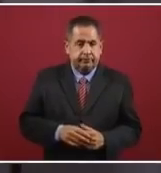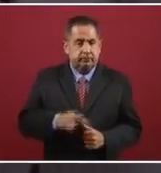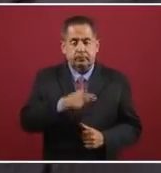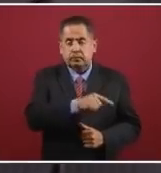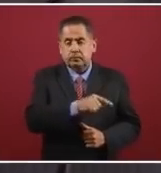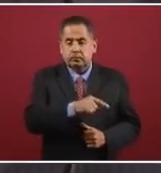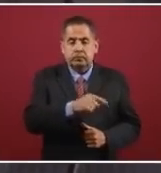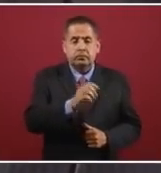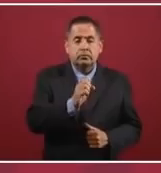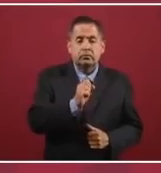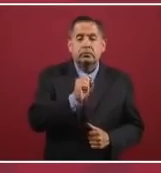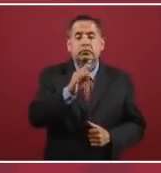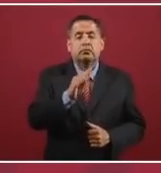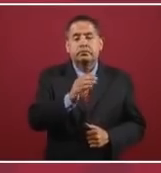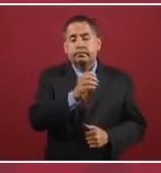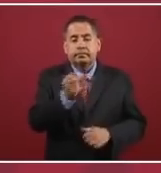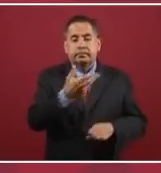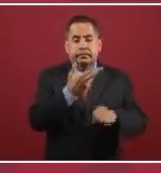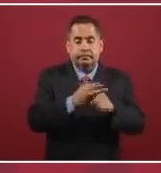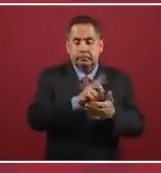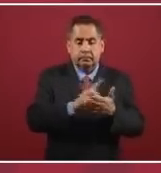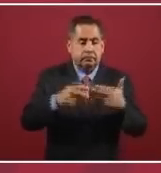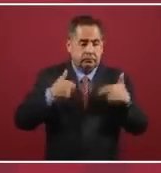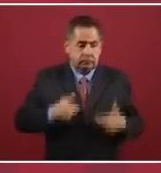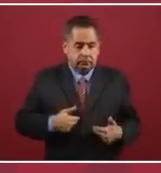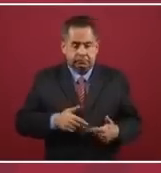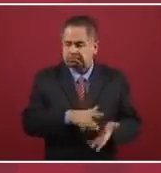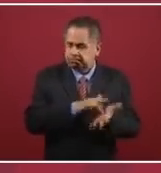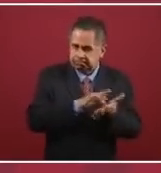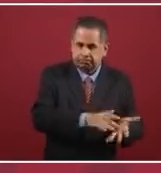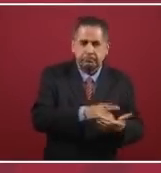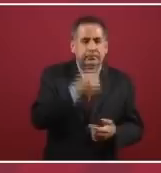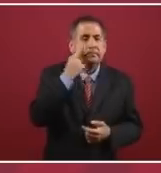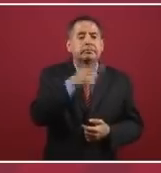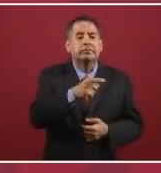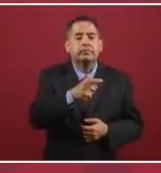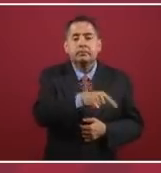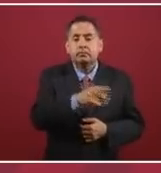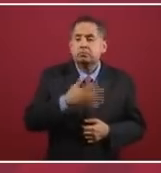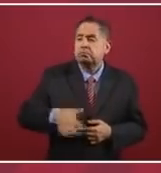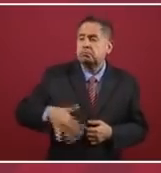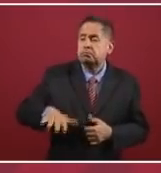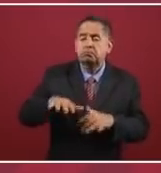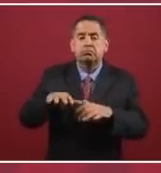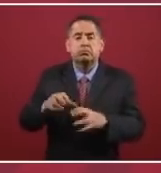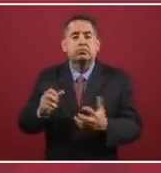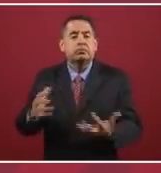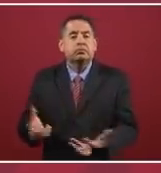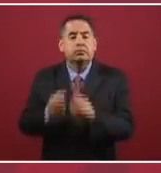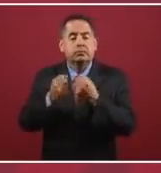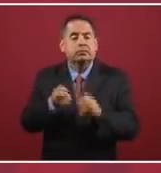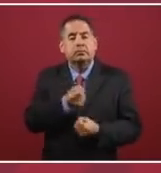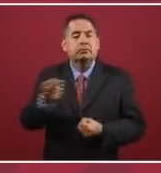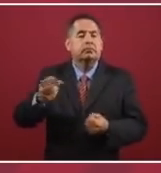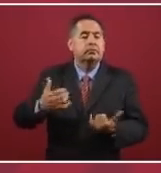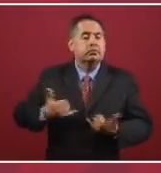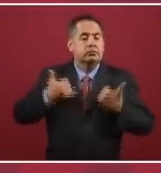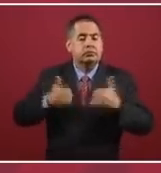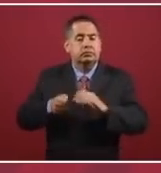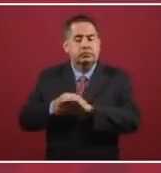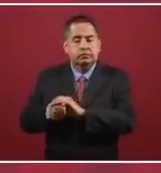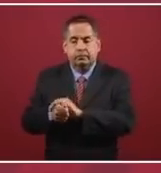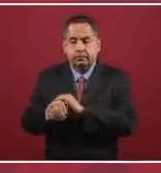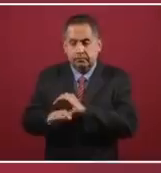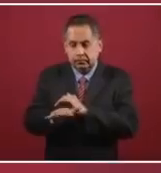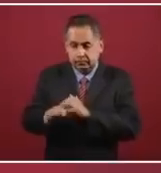Subsecretaría de Derechos Humanos para la búsqueda de los jóvenes de Ayotzinapa. No vamos a dejar de